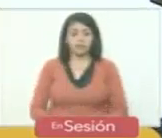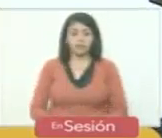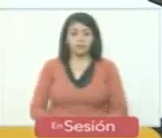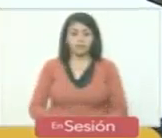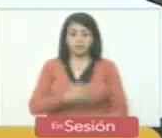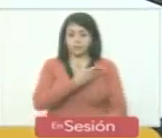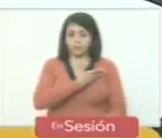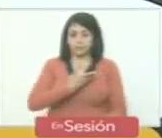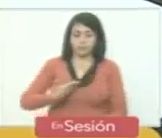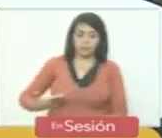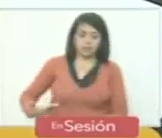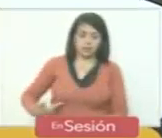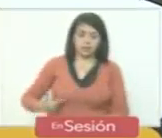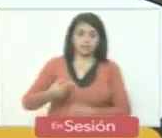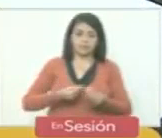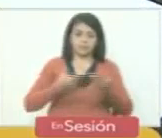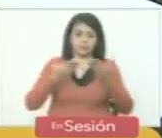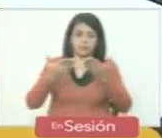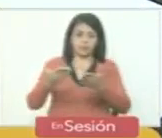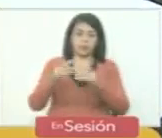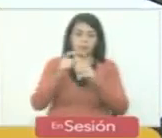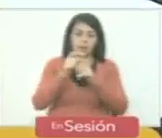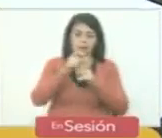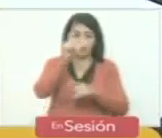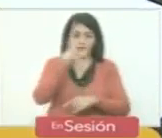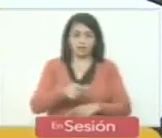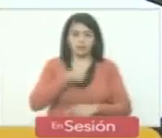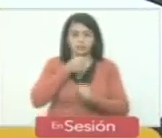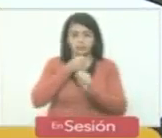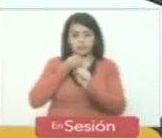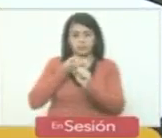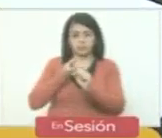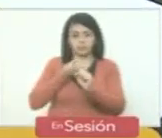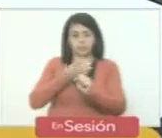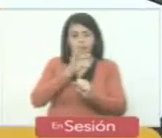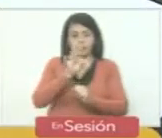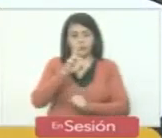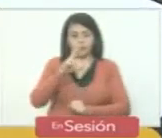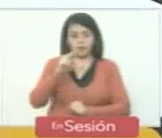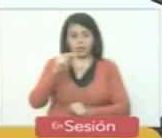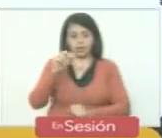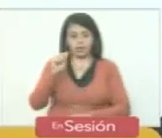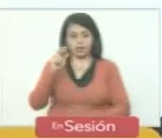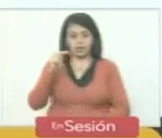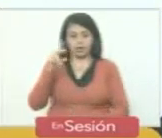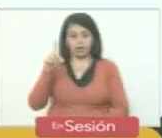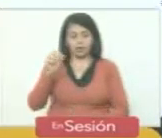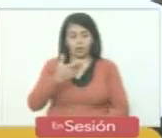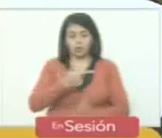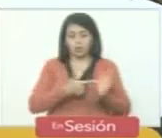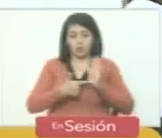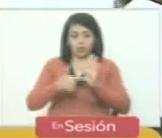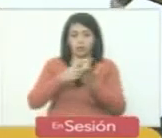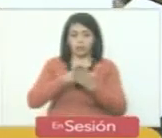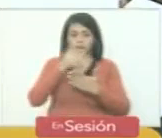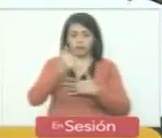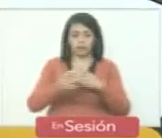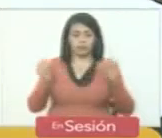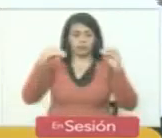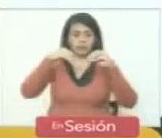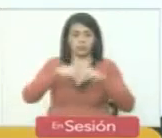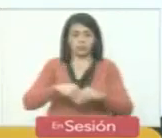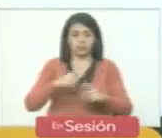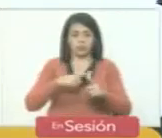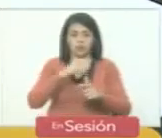El presidente concedió el derecho de palabra a los diputados Fernando Bastidas, quien presentó el proyecto de acuerdo,